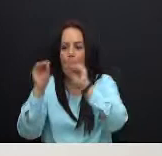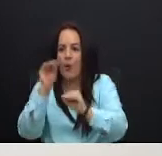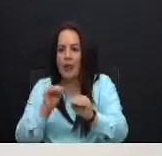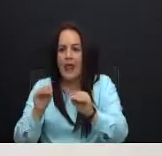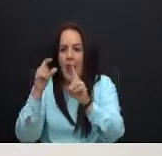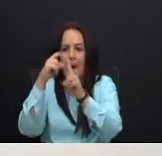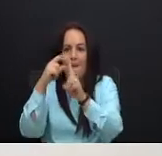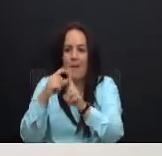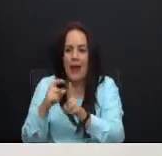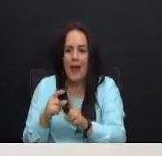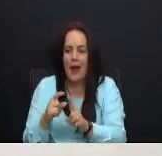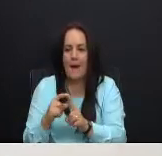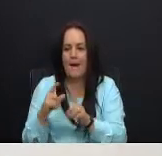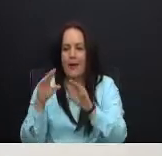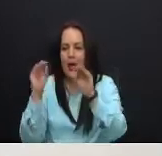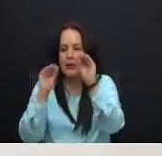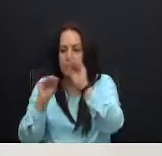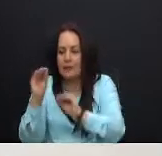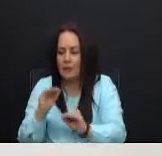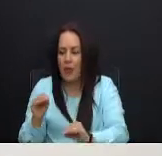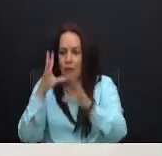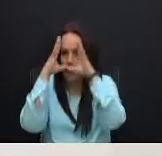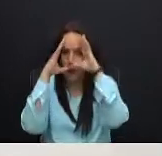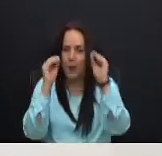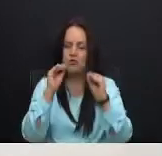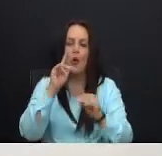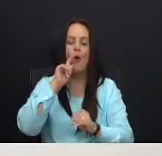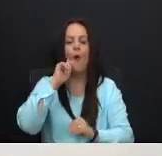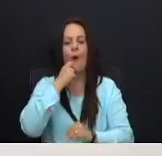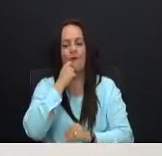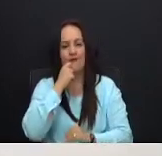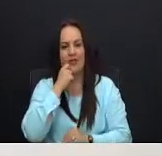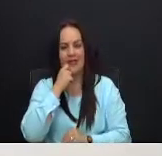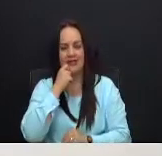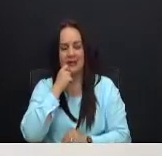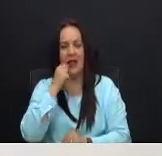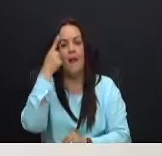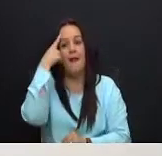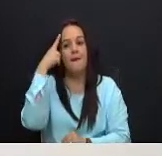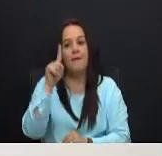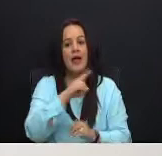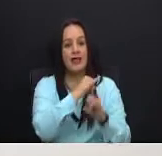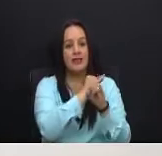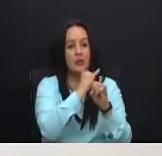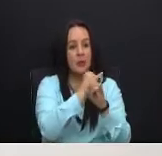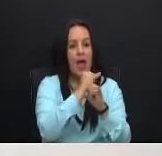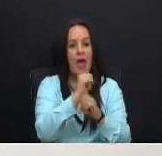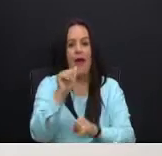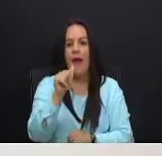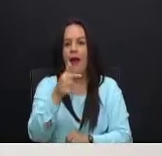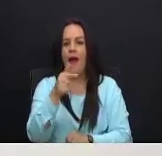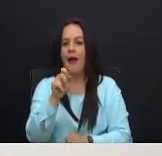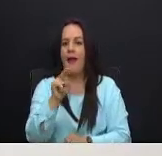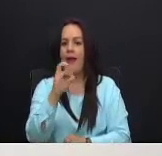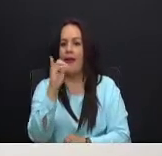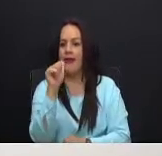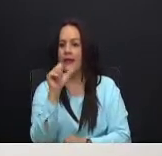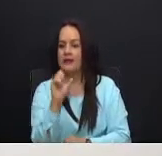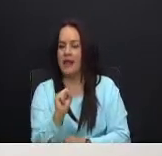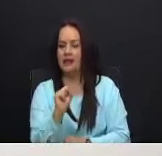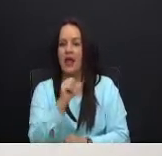información confidencial, para que las instituciones, agencias que habían actuado